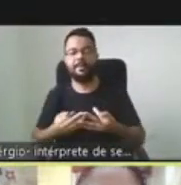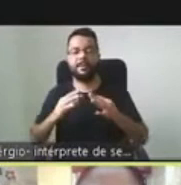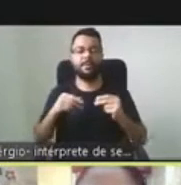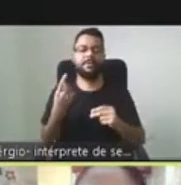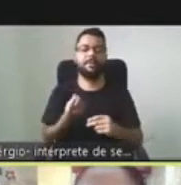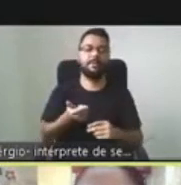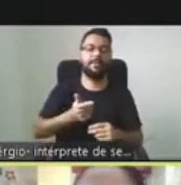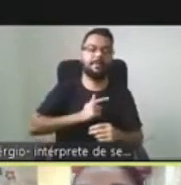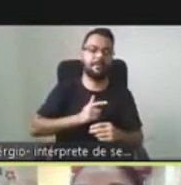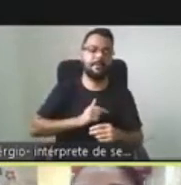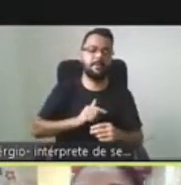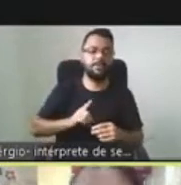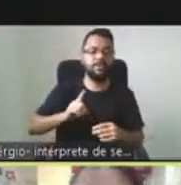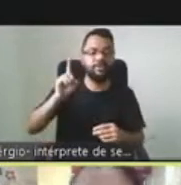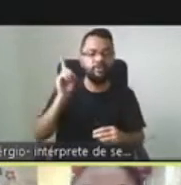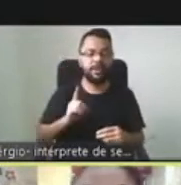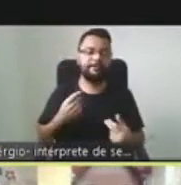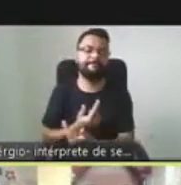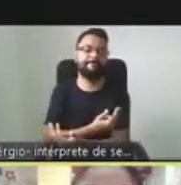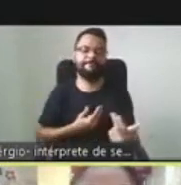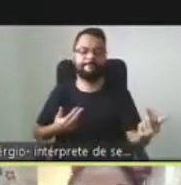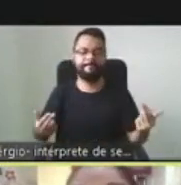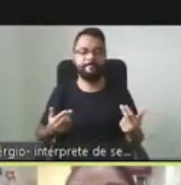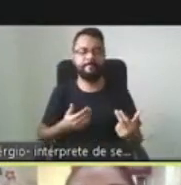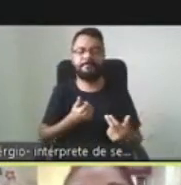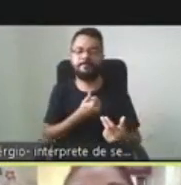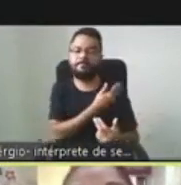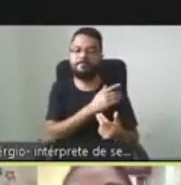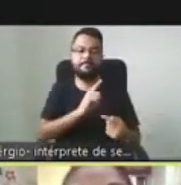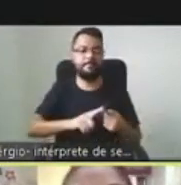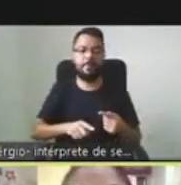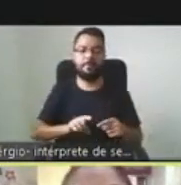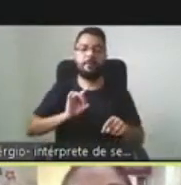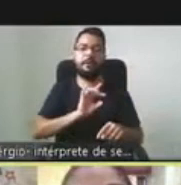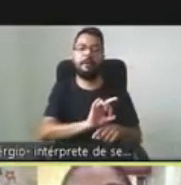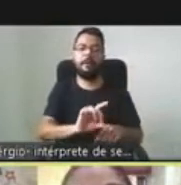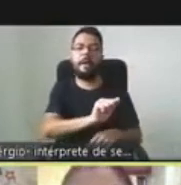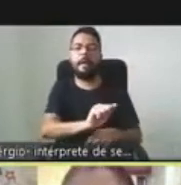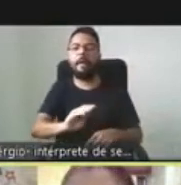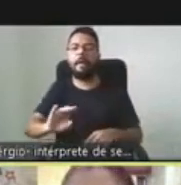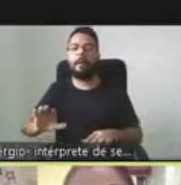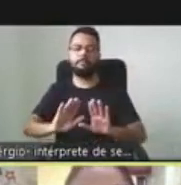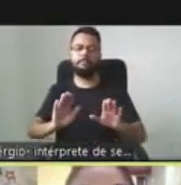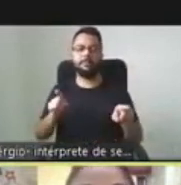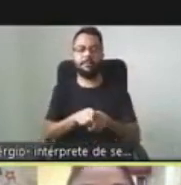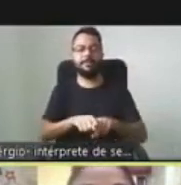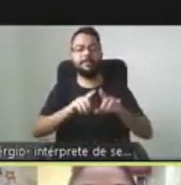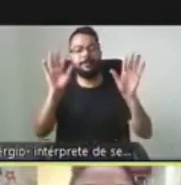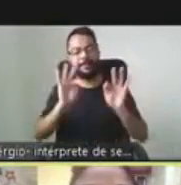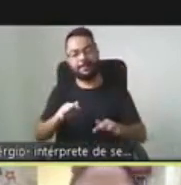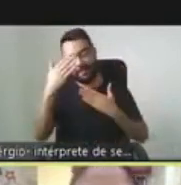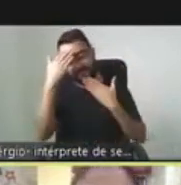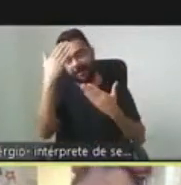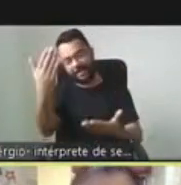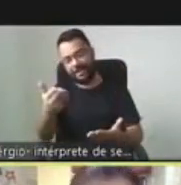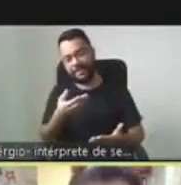sin distinción de ninguna índole, y mucho menos aquella que nos da la discapacidad. Feliz tarde, gracias por este